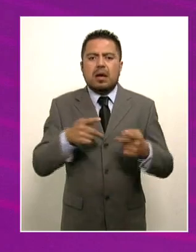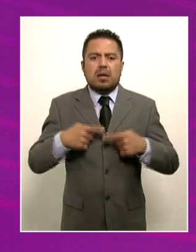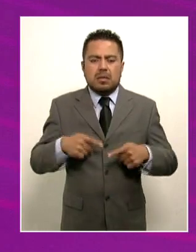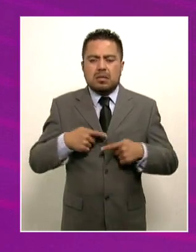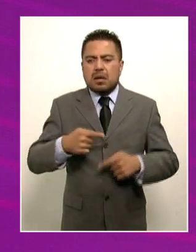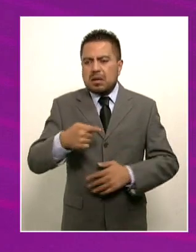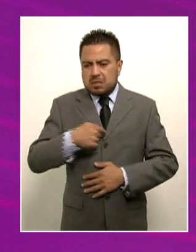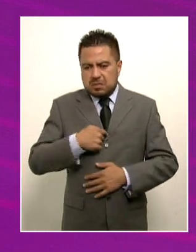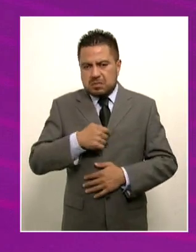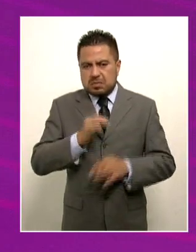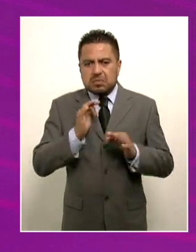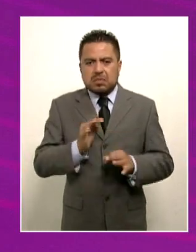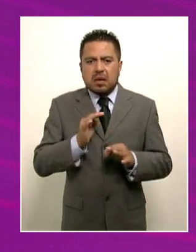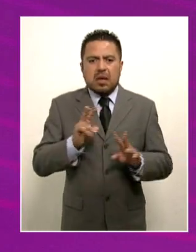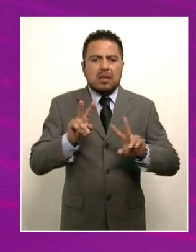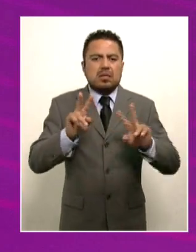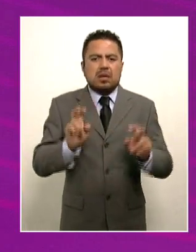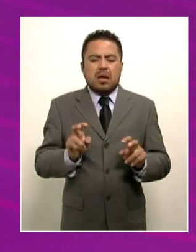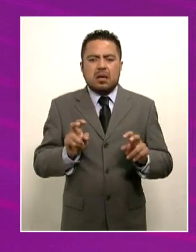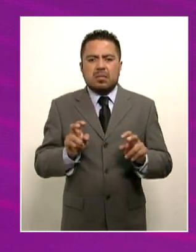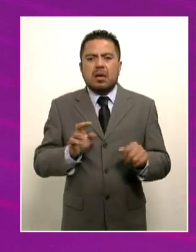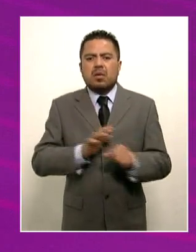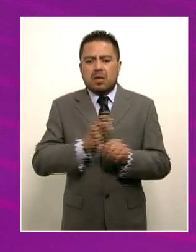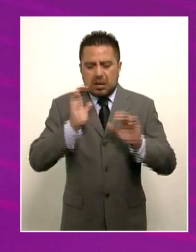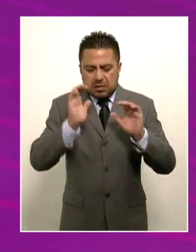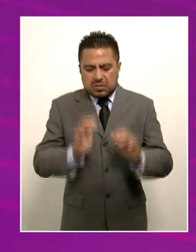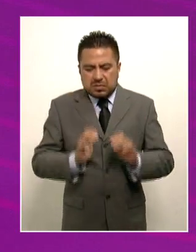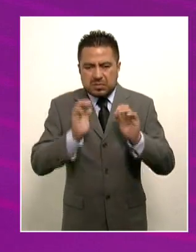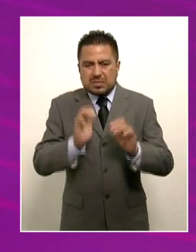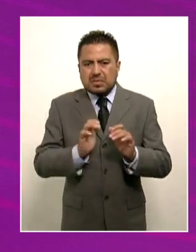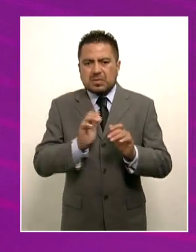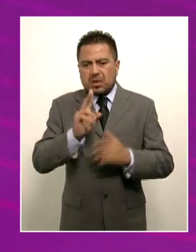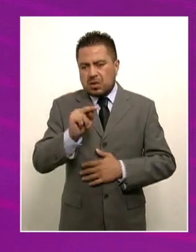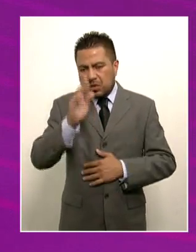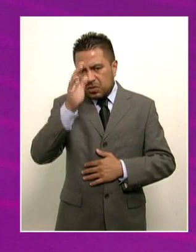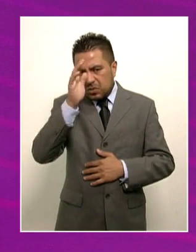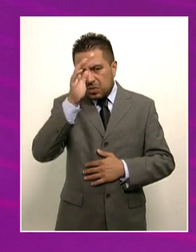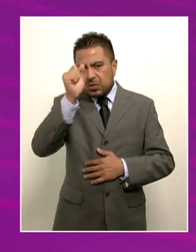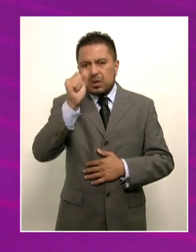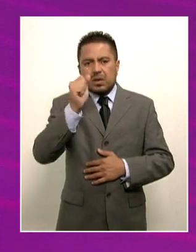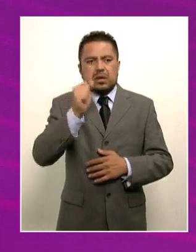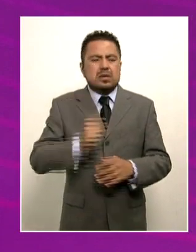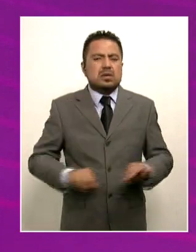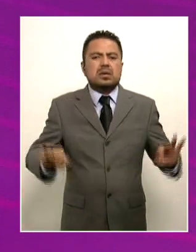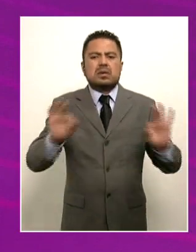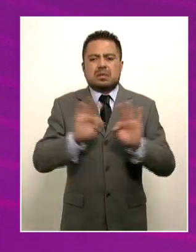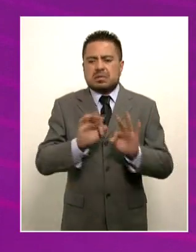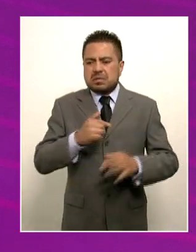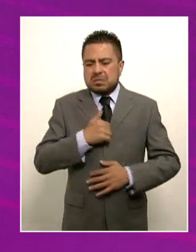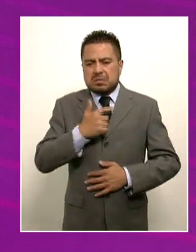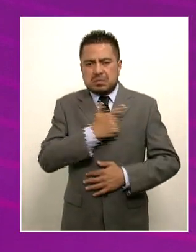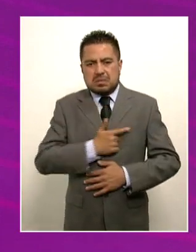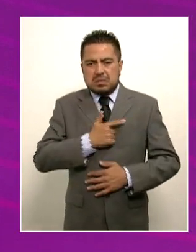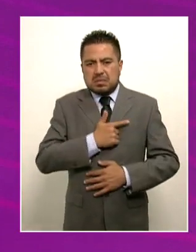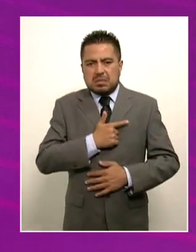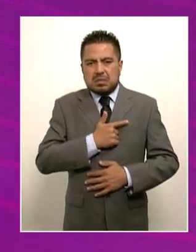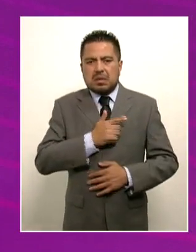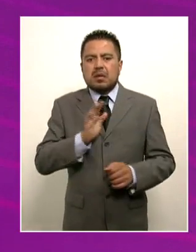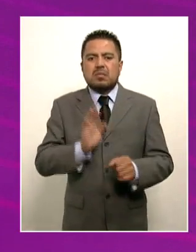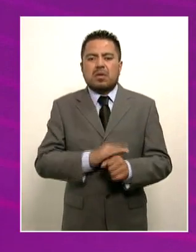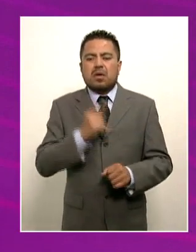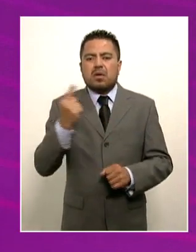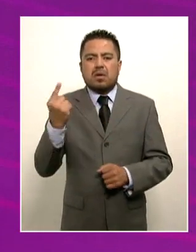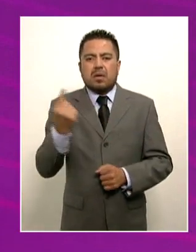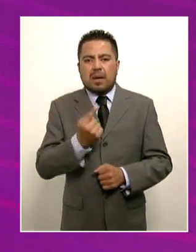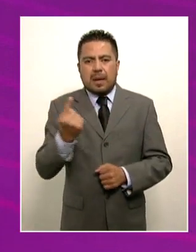mí, francamente, el tema del cuidado no es un concepto que esencialmente me guste, porque,